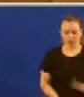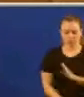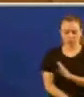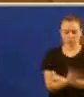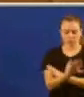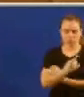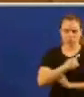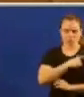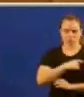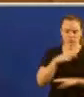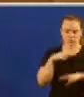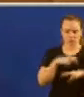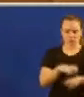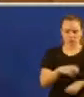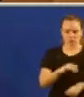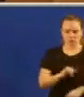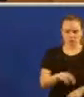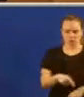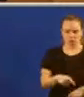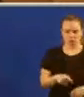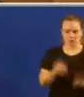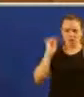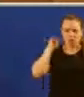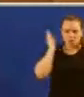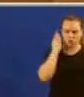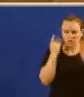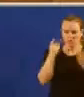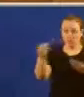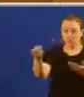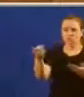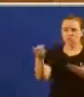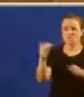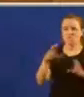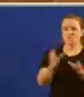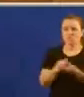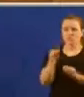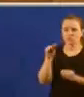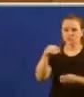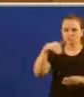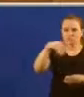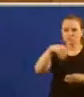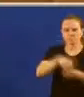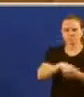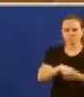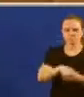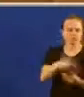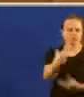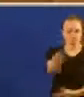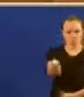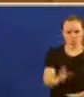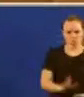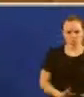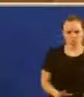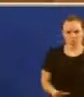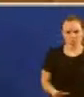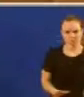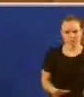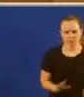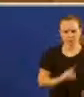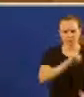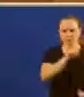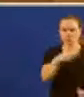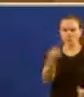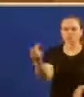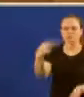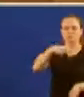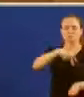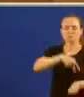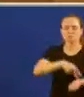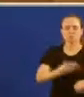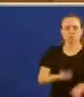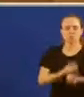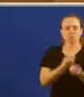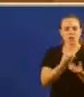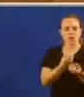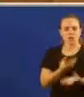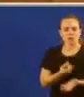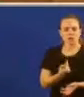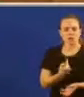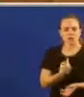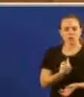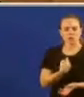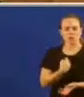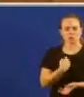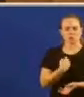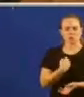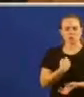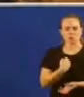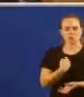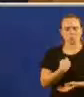Congreso. Eu lamento que o seu partido votará non. Pero o certo é que logo vostede fixo unhas declaracións que a mín por o menos me chamaron